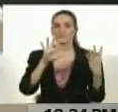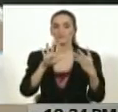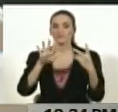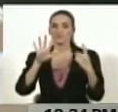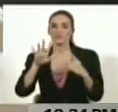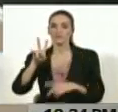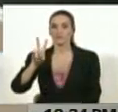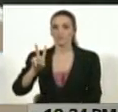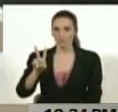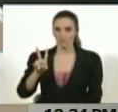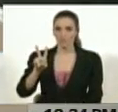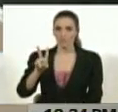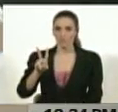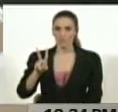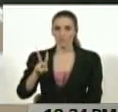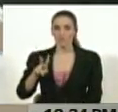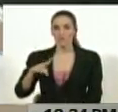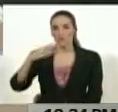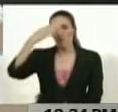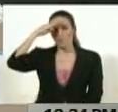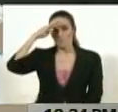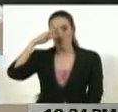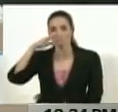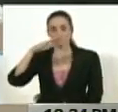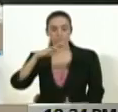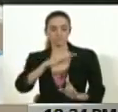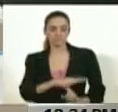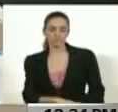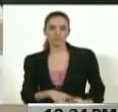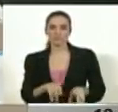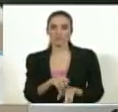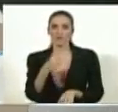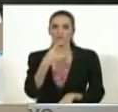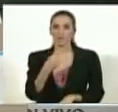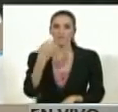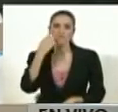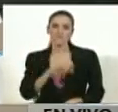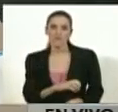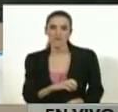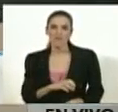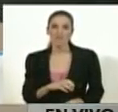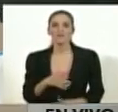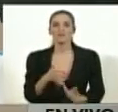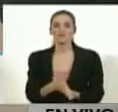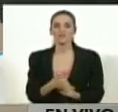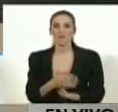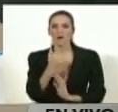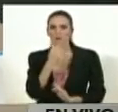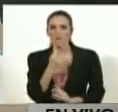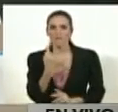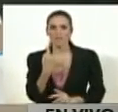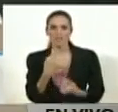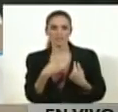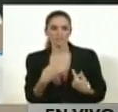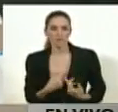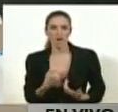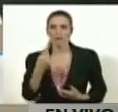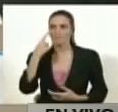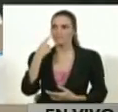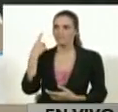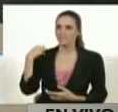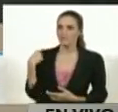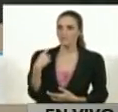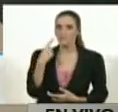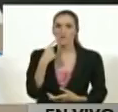1962 cuando Cuba fue excluida como lo llamó el comandante Fidel Castro por un cónclave inmoral Bueno ayer Vimos